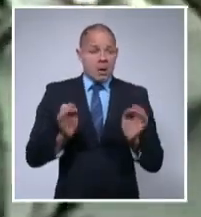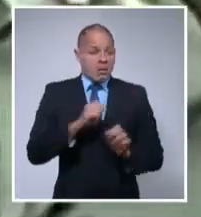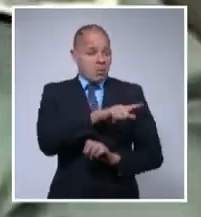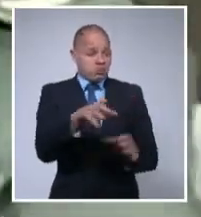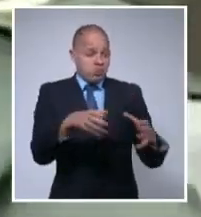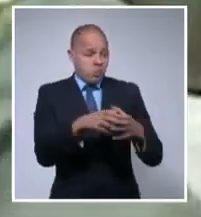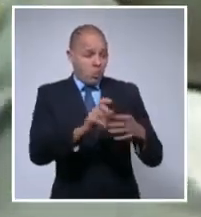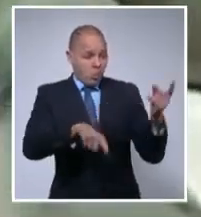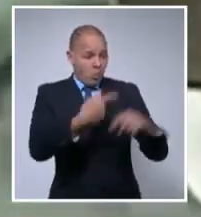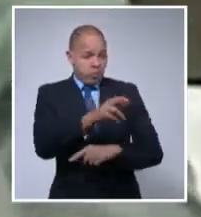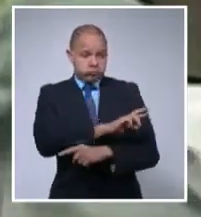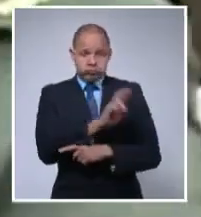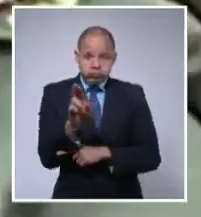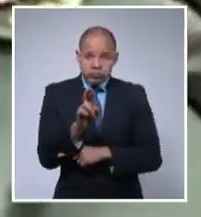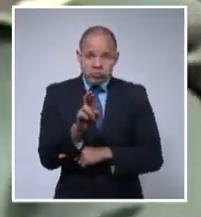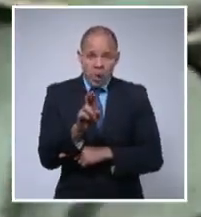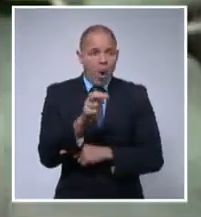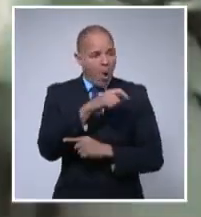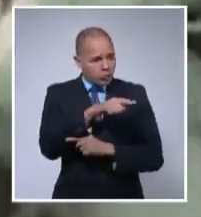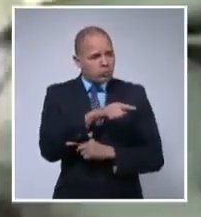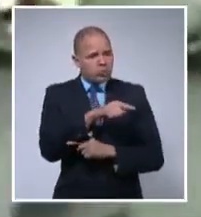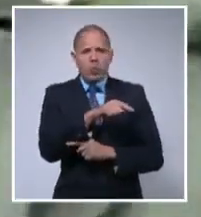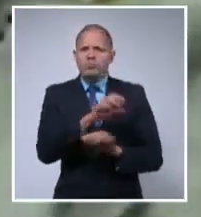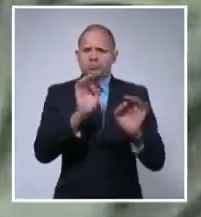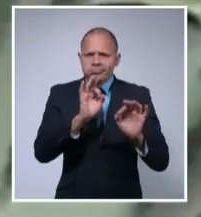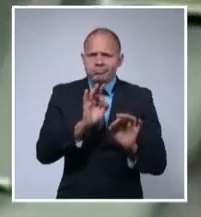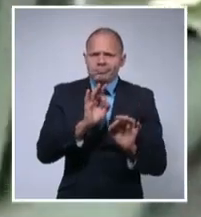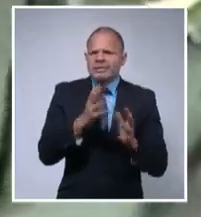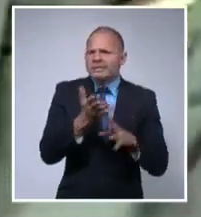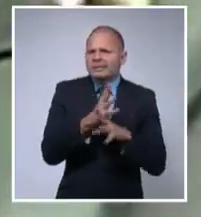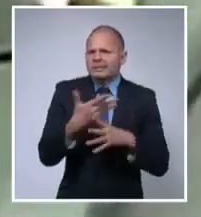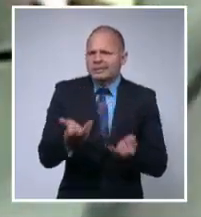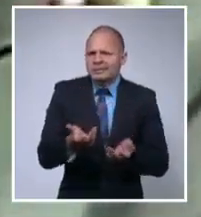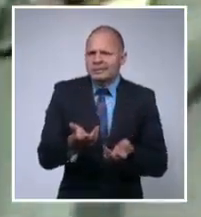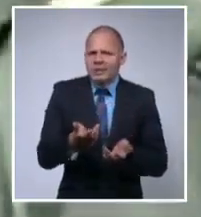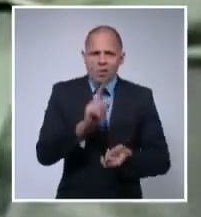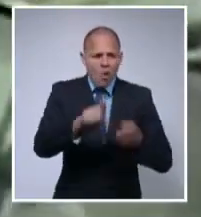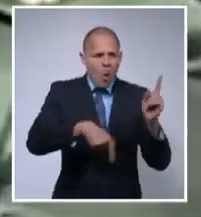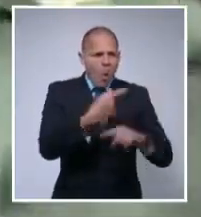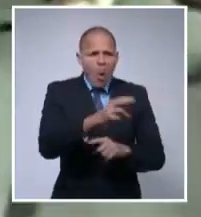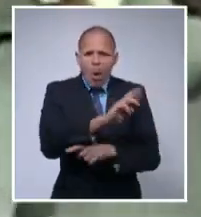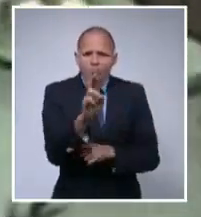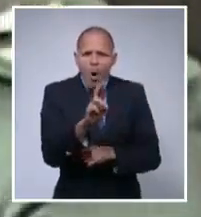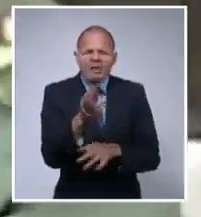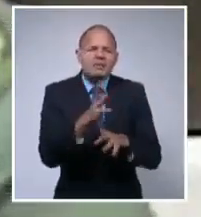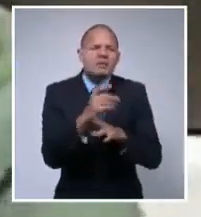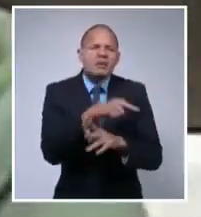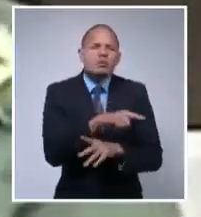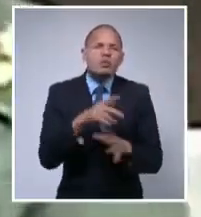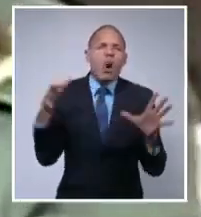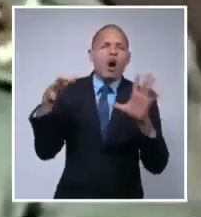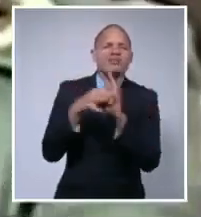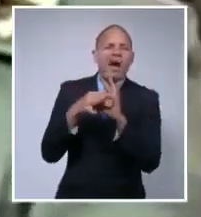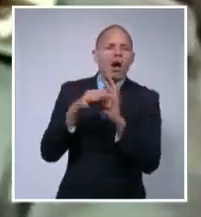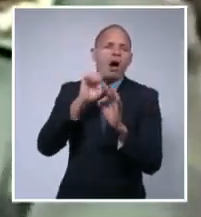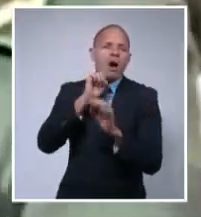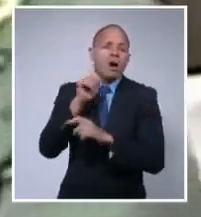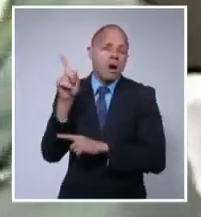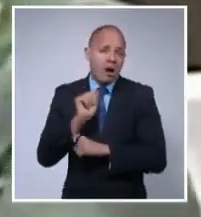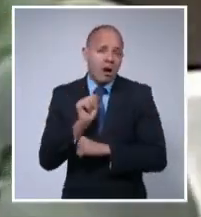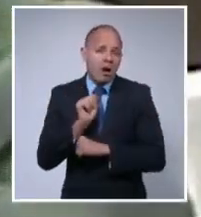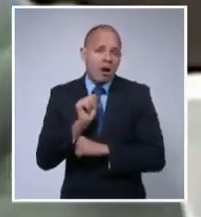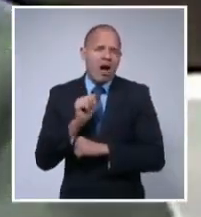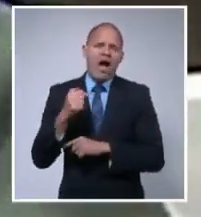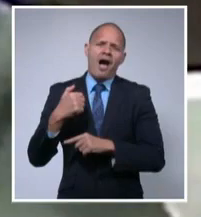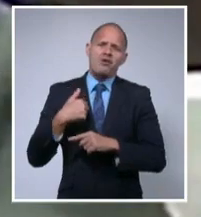la contrarrevolución, no de la contrarrevolución, a las campañas del imperialismo contra Cuba. No tenemos por qué permitirlo. Hemos